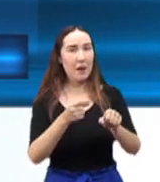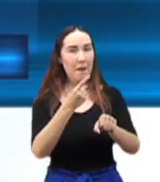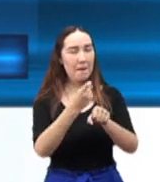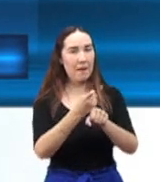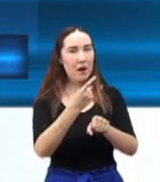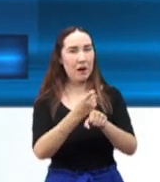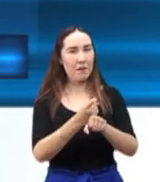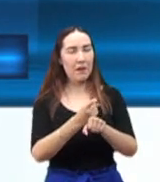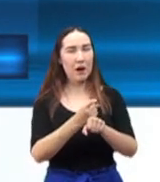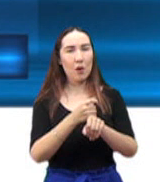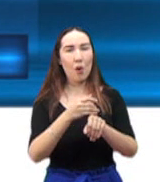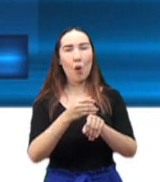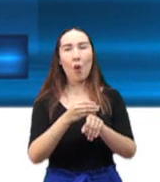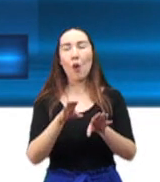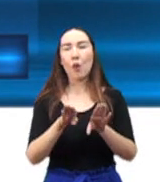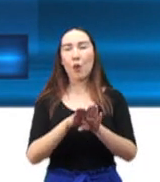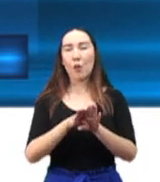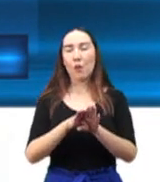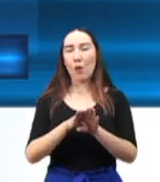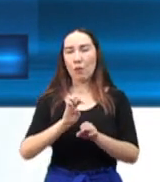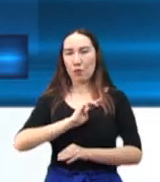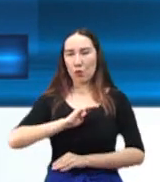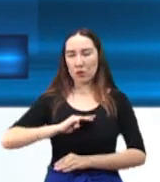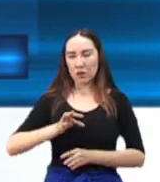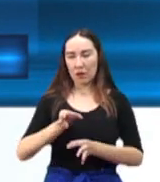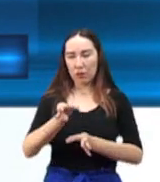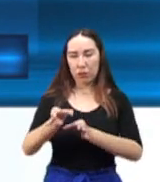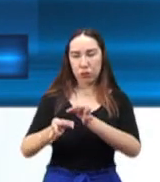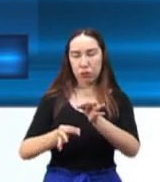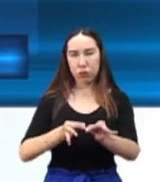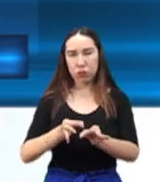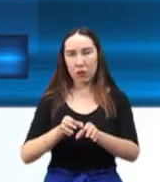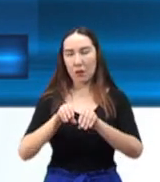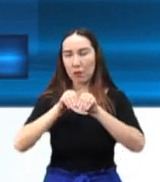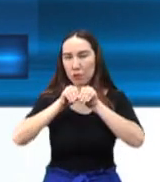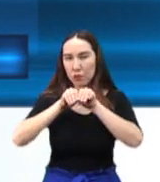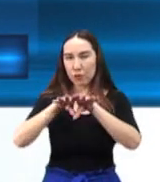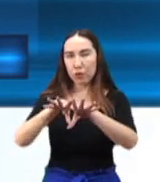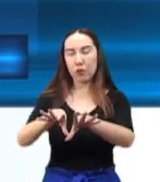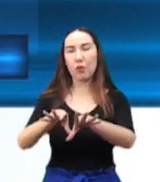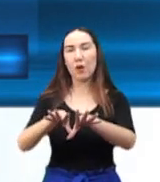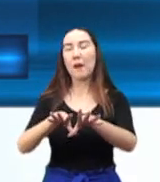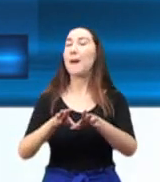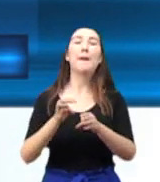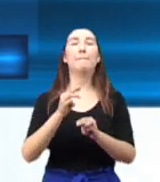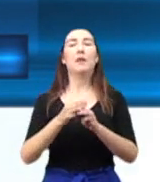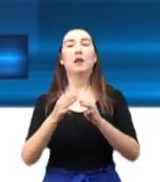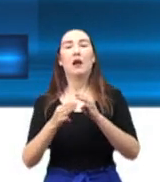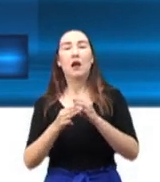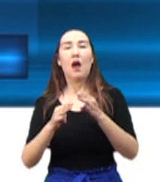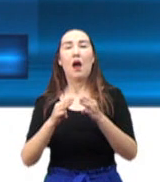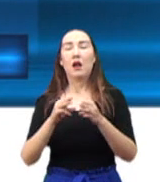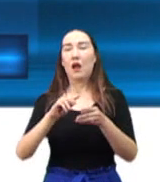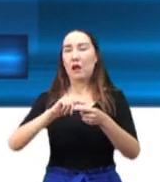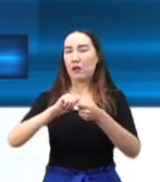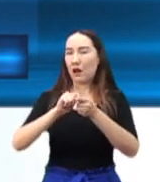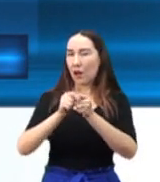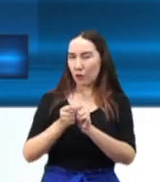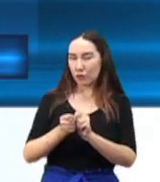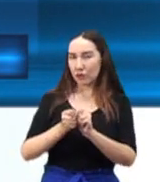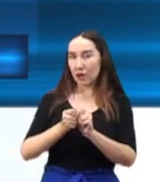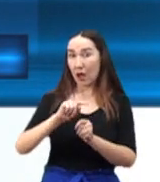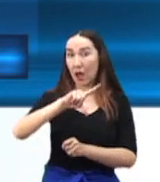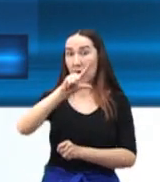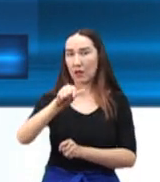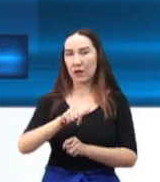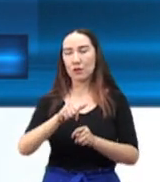a difundir a los municipios, naturalmente traducir los materiales, darlos a conocer y después concentrar a